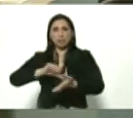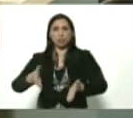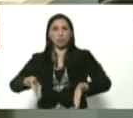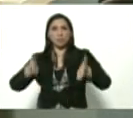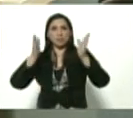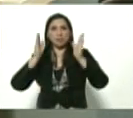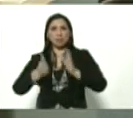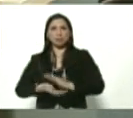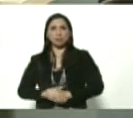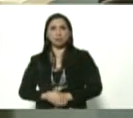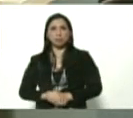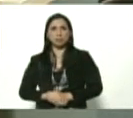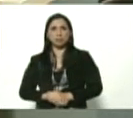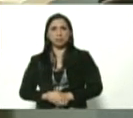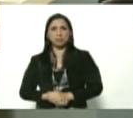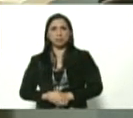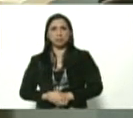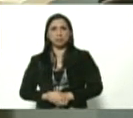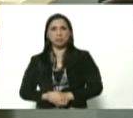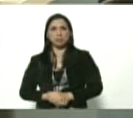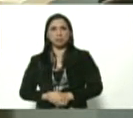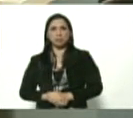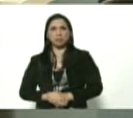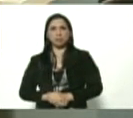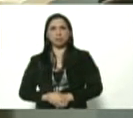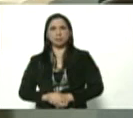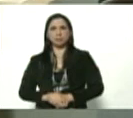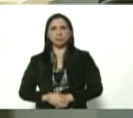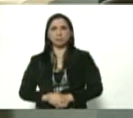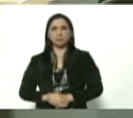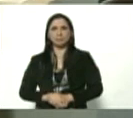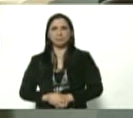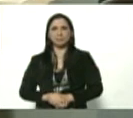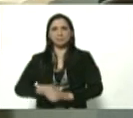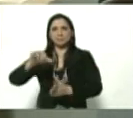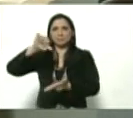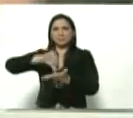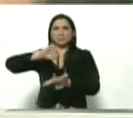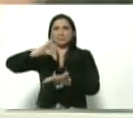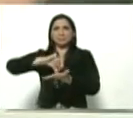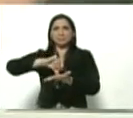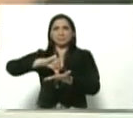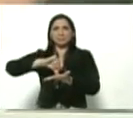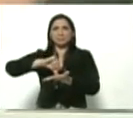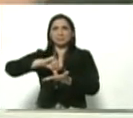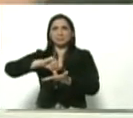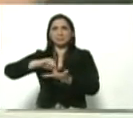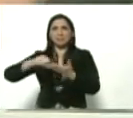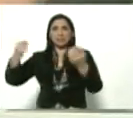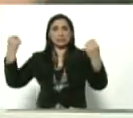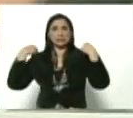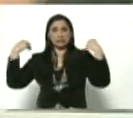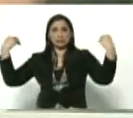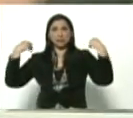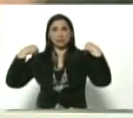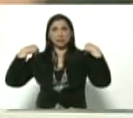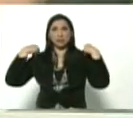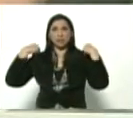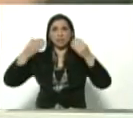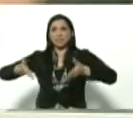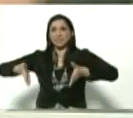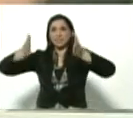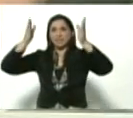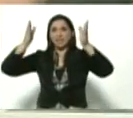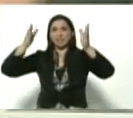Consígueme ahí. El gym, el centro, el gimnasio del centro comercial